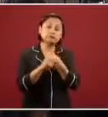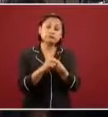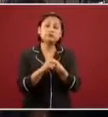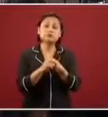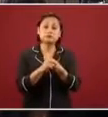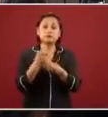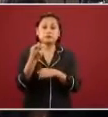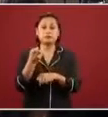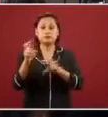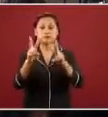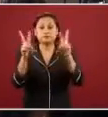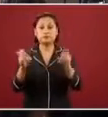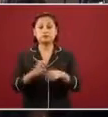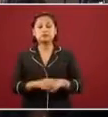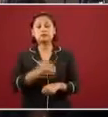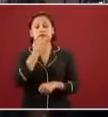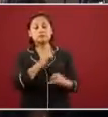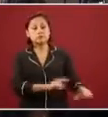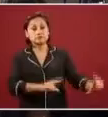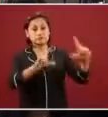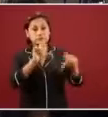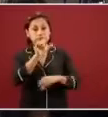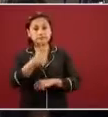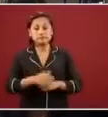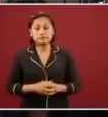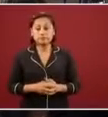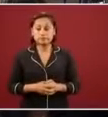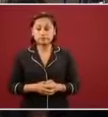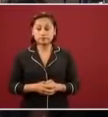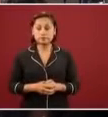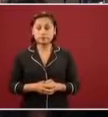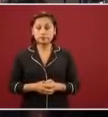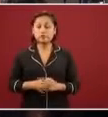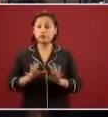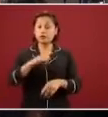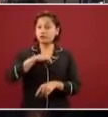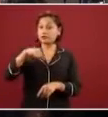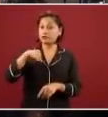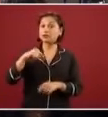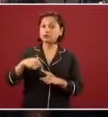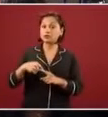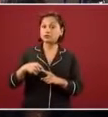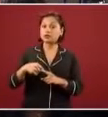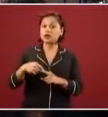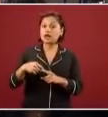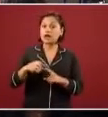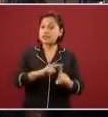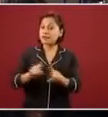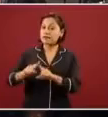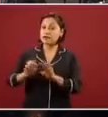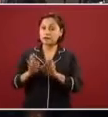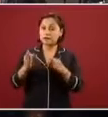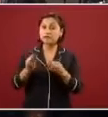En ese sentido, si pueden pasar a la siguiente, las acciones que se han estado llevando a cabo en este grupo que ha